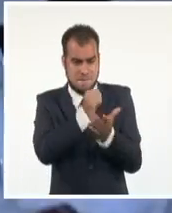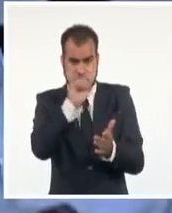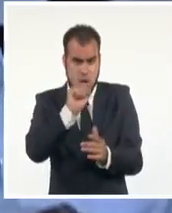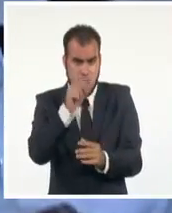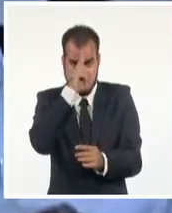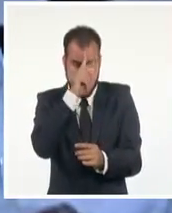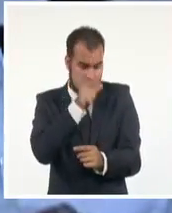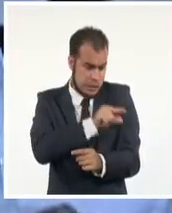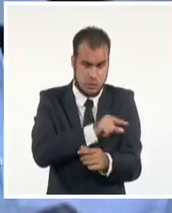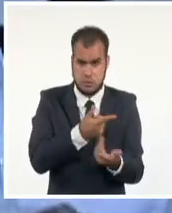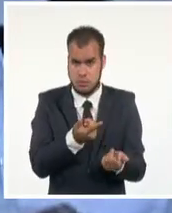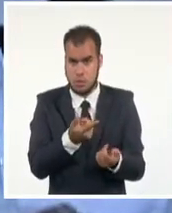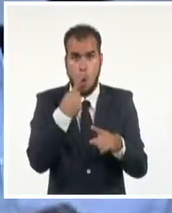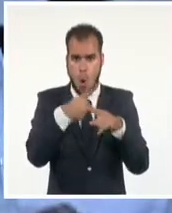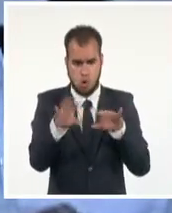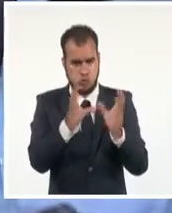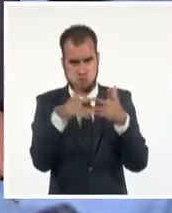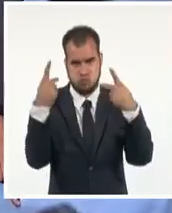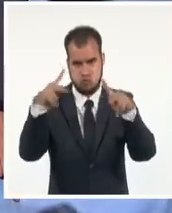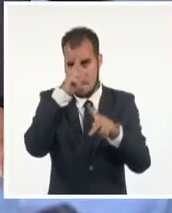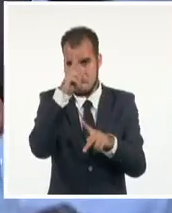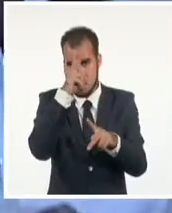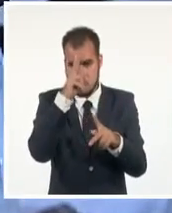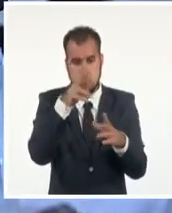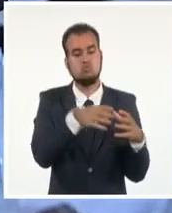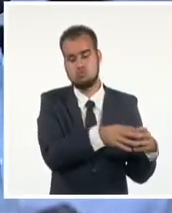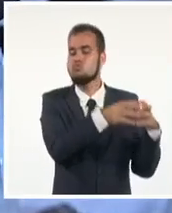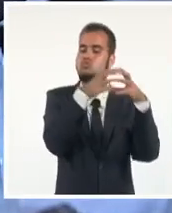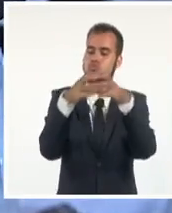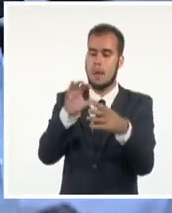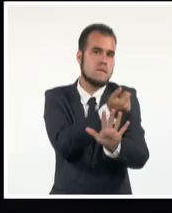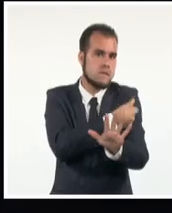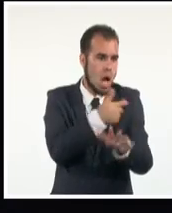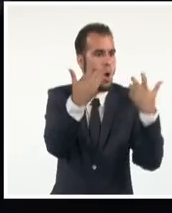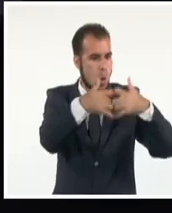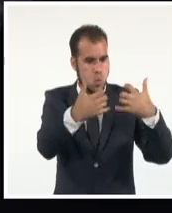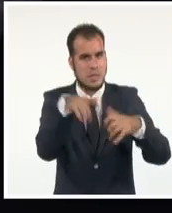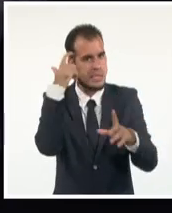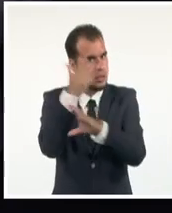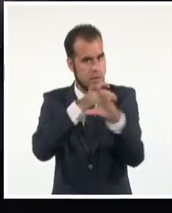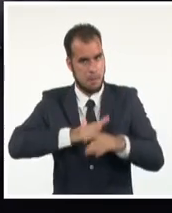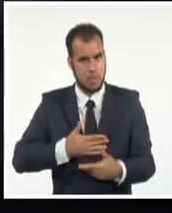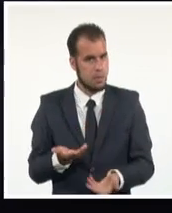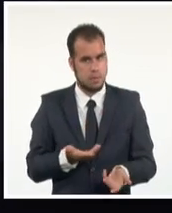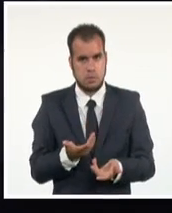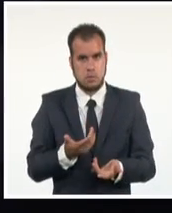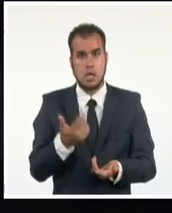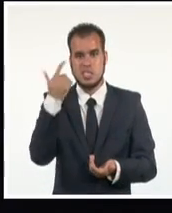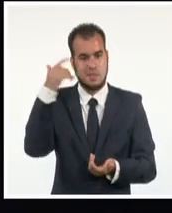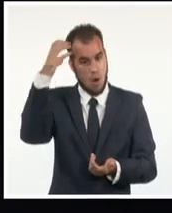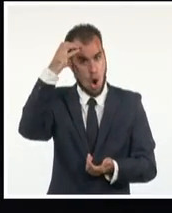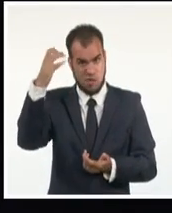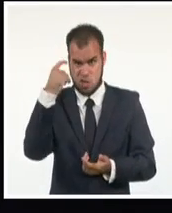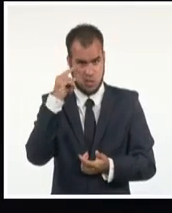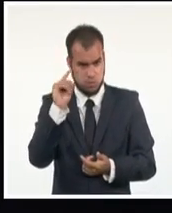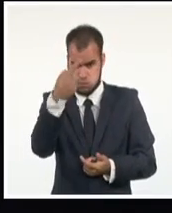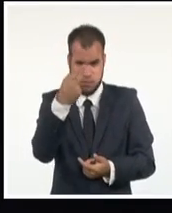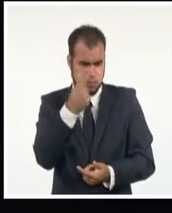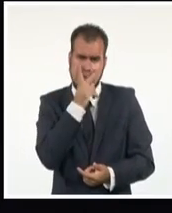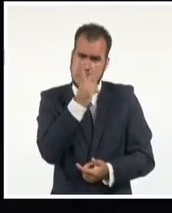Sí, muy buenas noches, Talía, Rodobaldo y también para toda nuestra teleaudiencia. Los números que va dejando la COVID-19 en